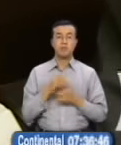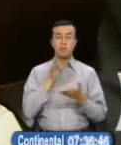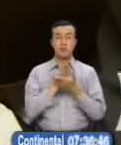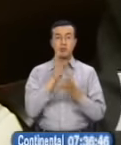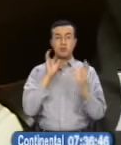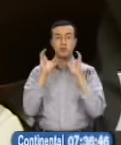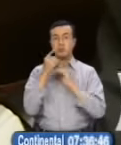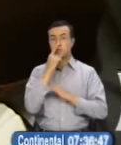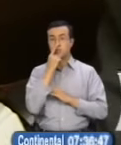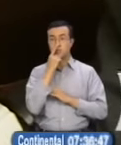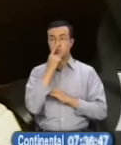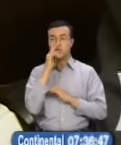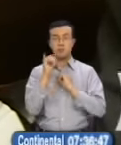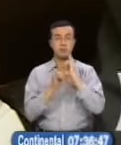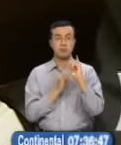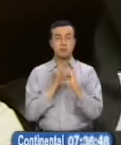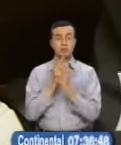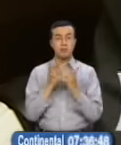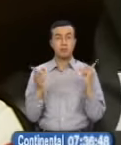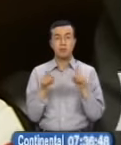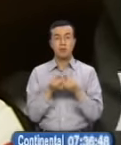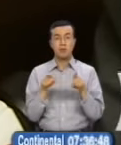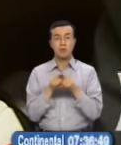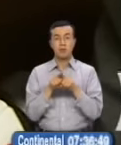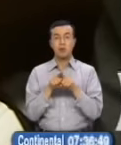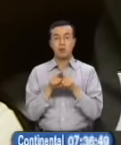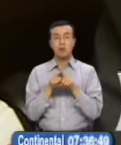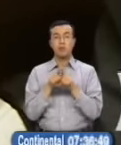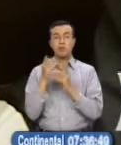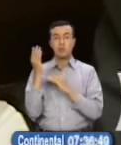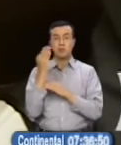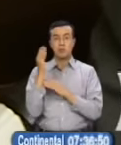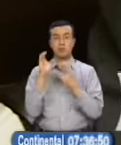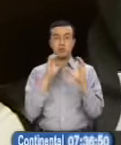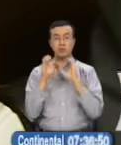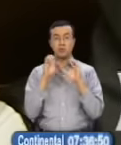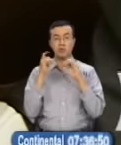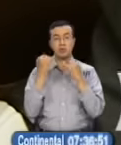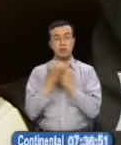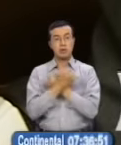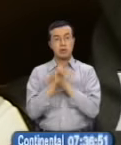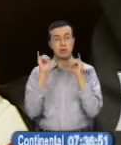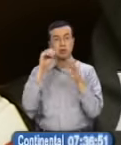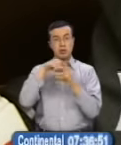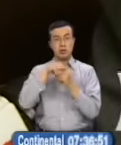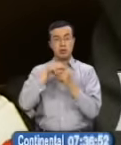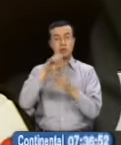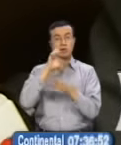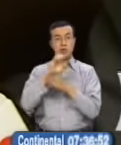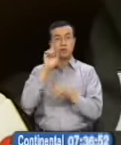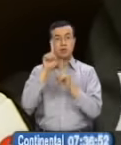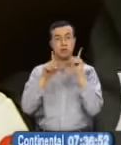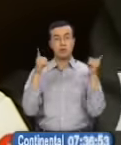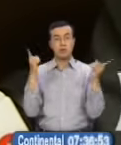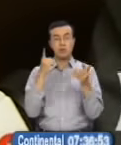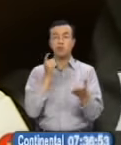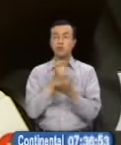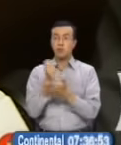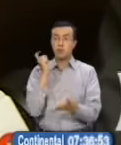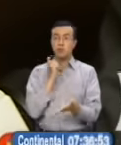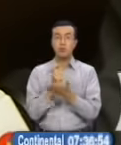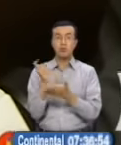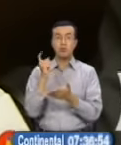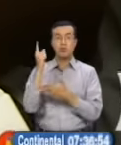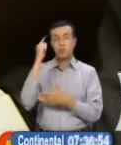de comunicación a nivel internacional, incluidos los medios de comunicación que se dicen independientes dentro del Ecuador, de tumbarle